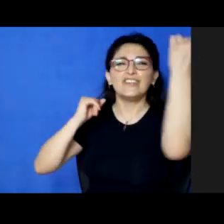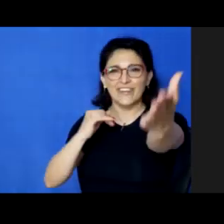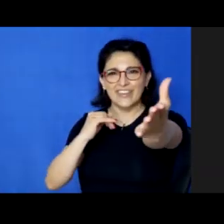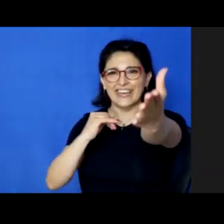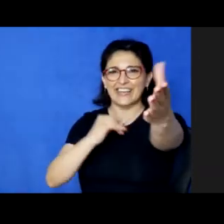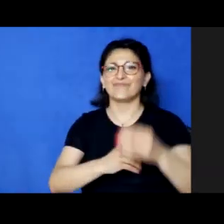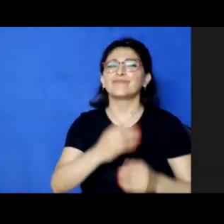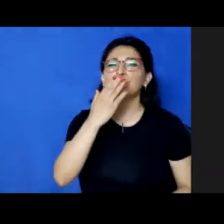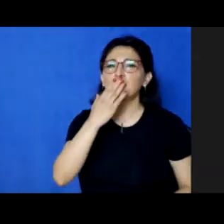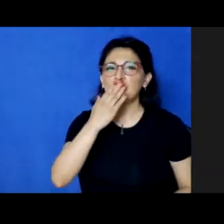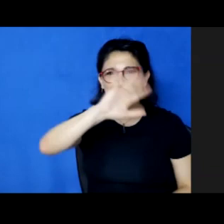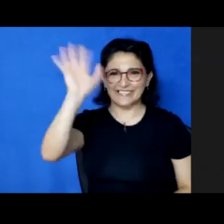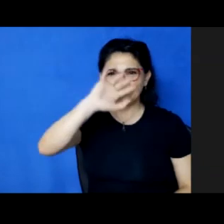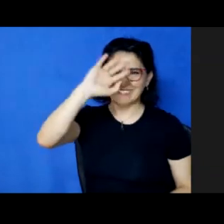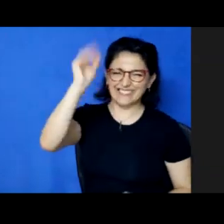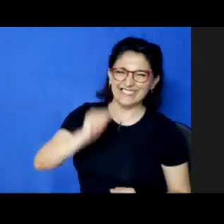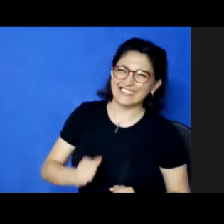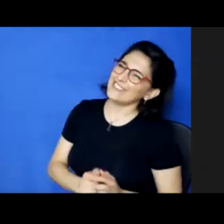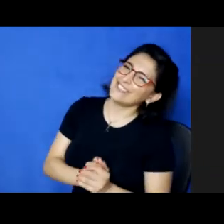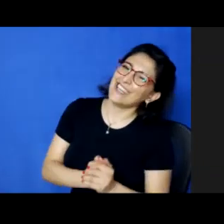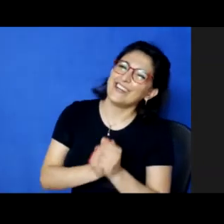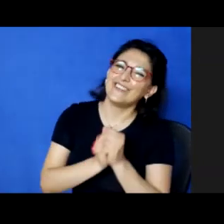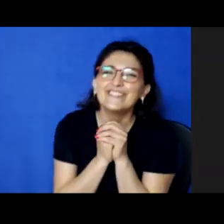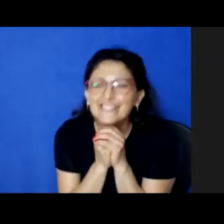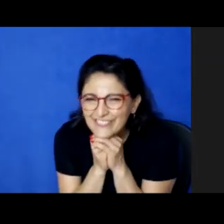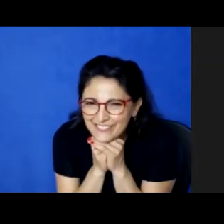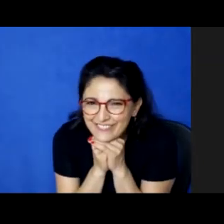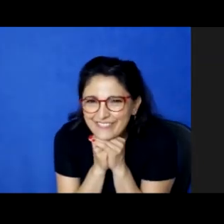¡Hasta el año que viene! ¡Chao, chao! ¡Feliz año! ¡Chao! ¡Un abrazo!